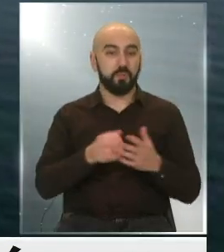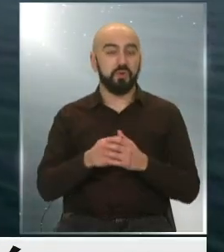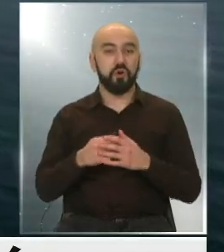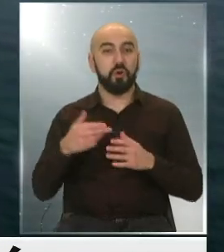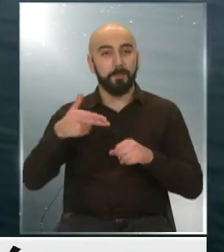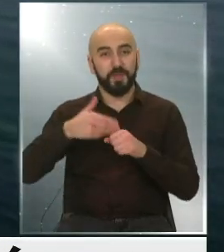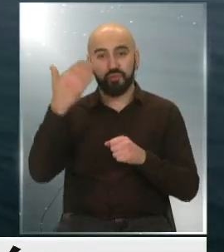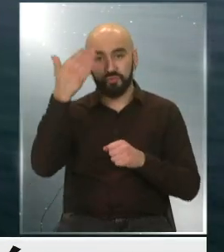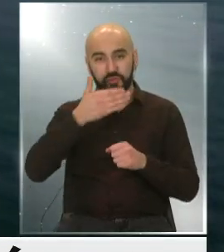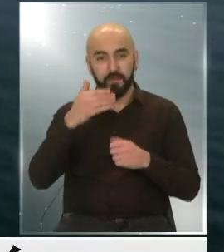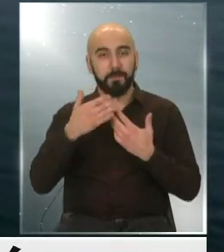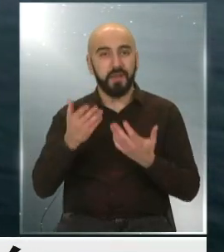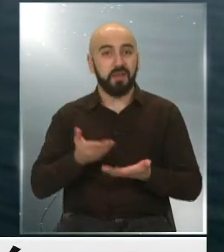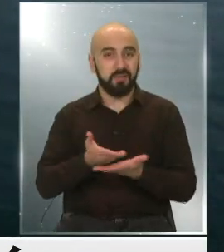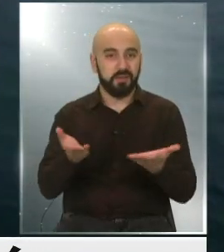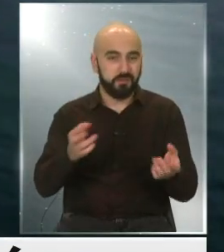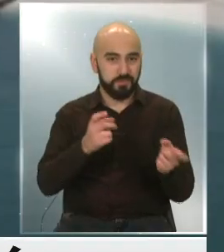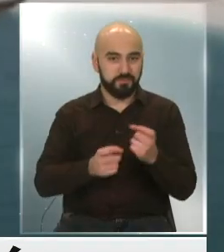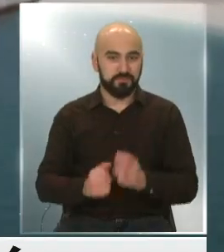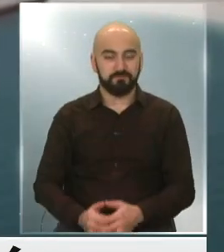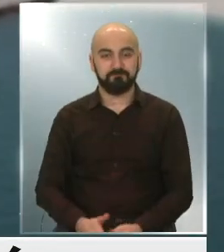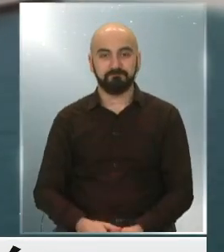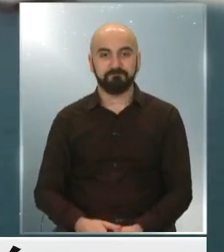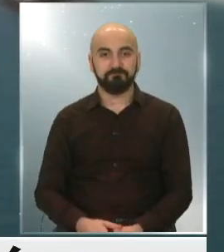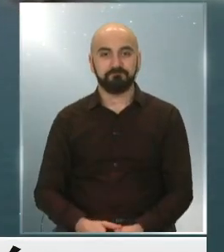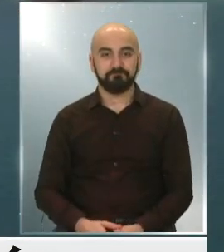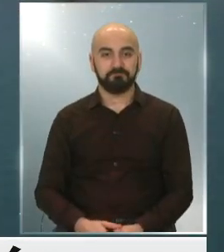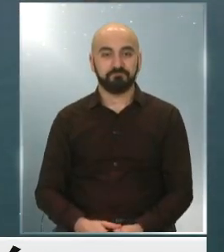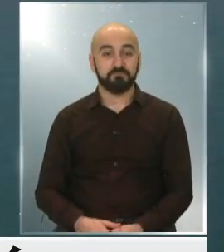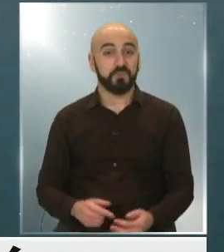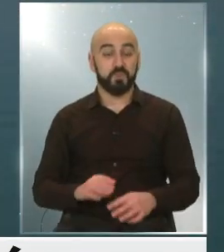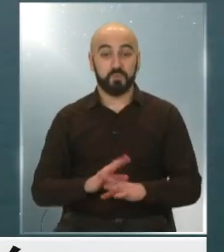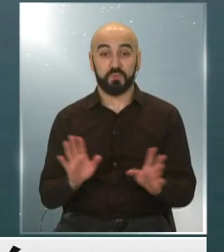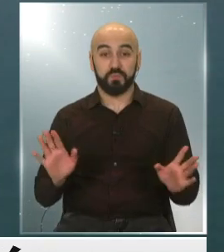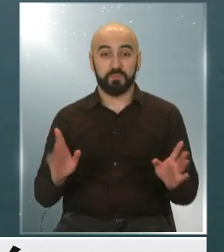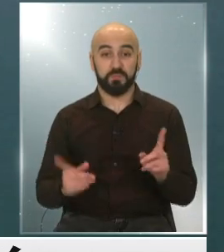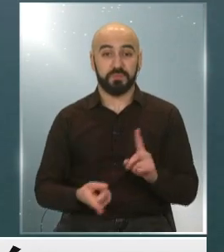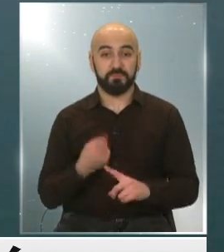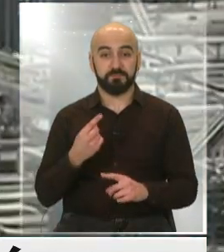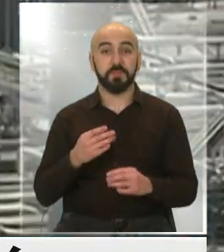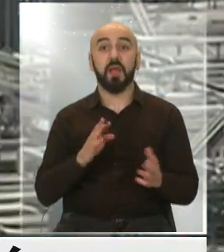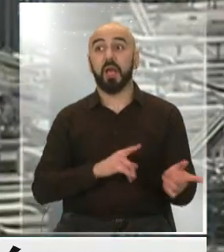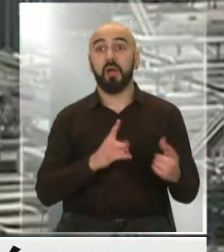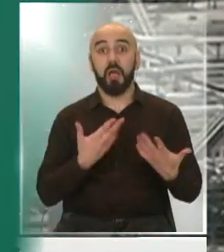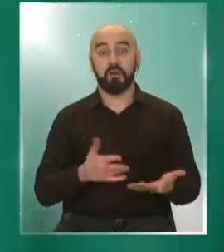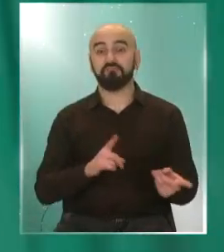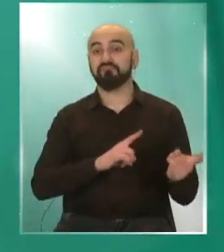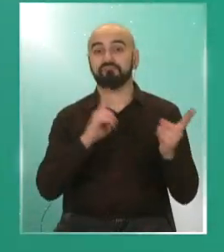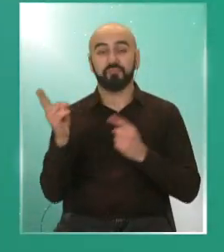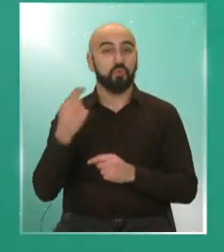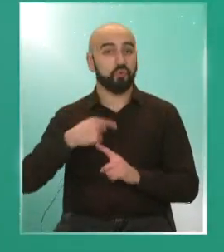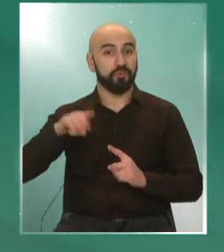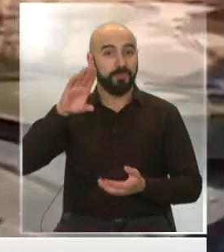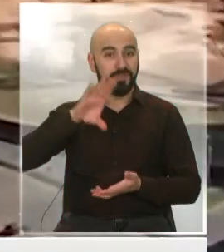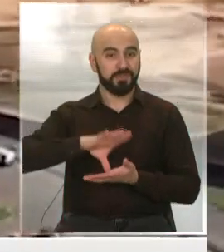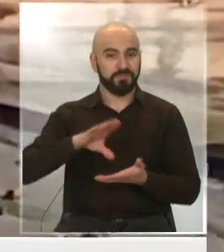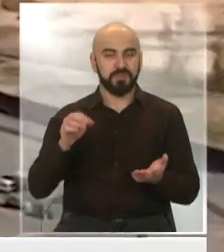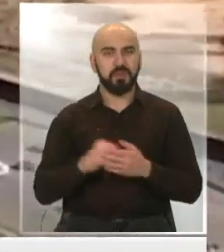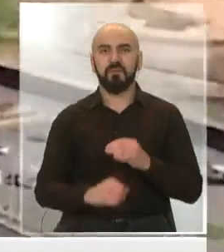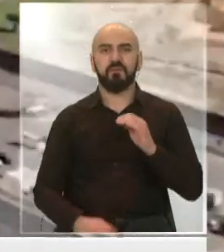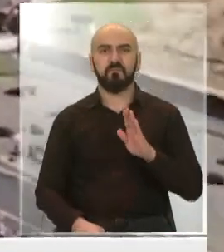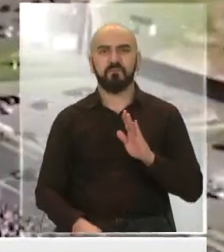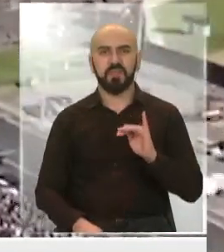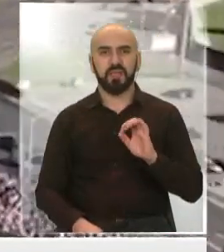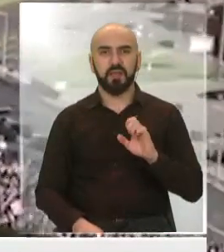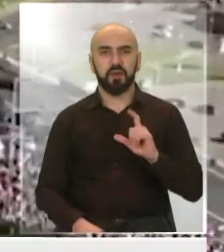para poder abastecer a la población. Sí, bueno, y vamos a otro país que también está en crisis, que es Bielorrusia,